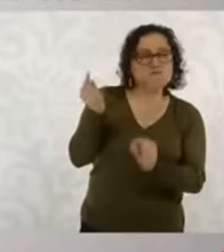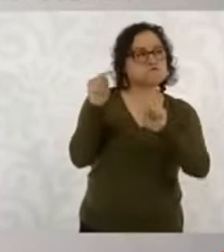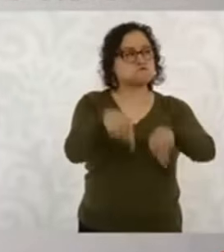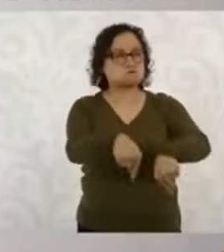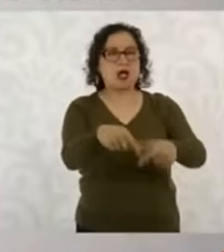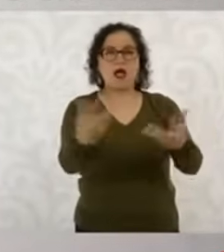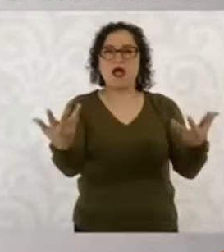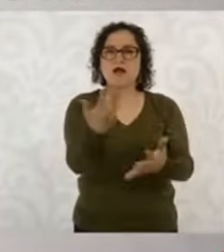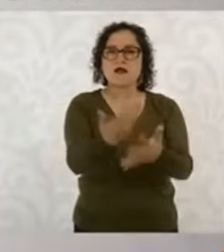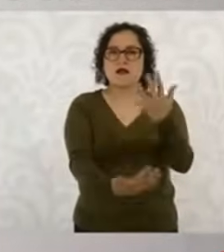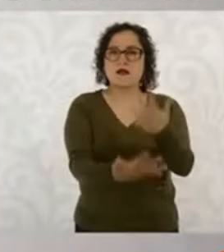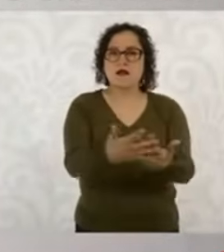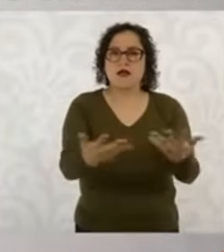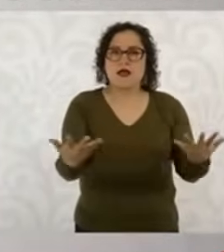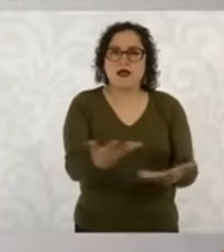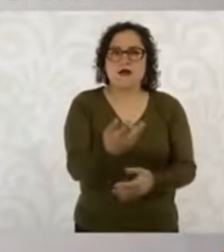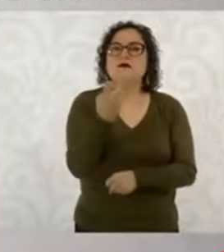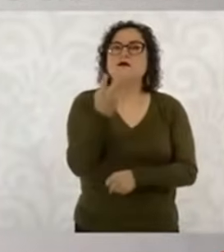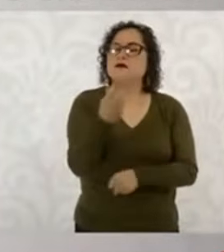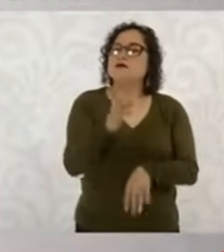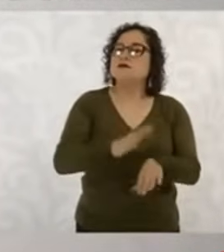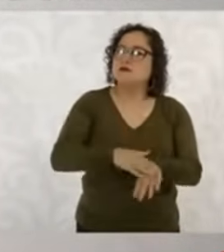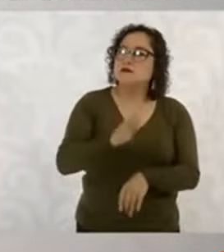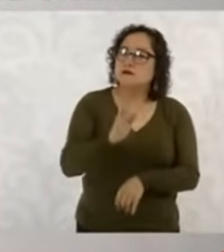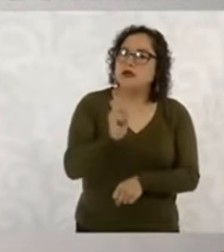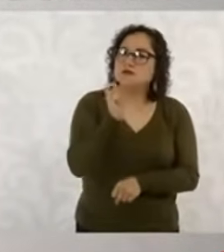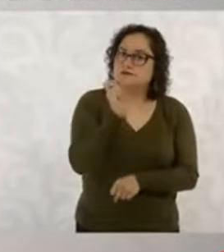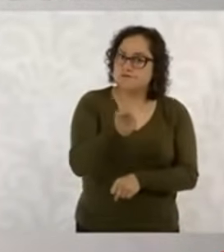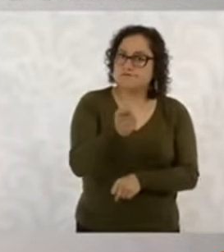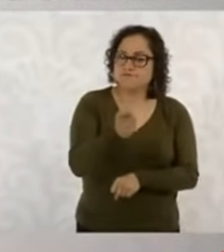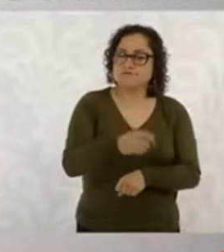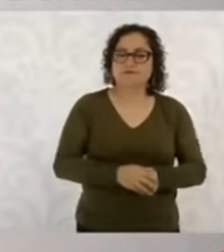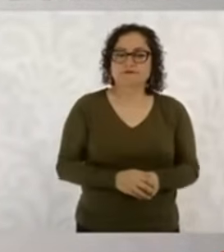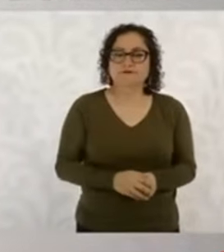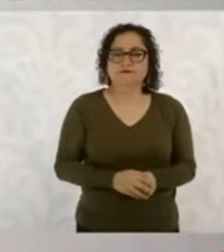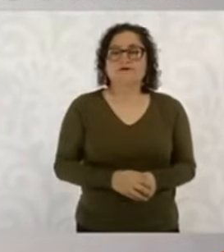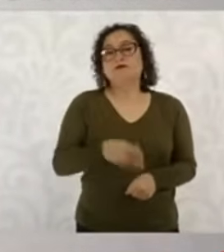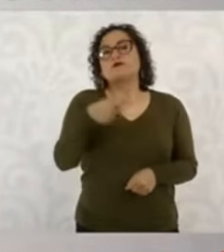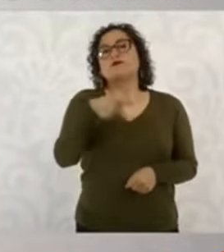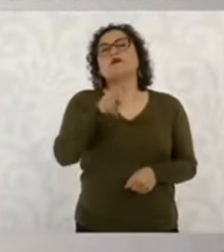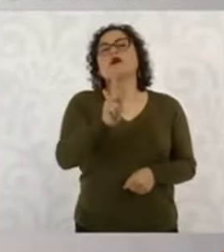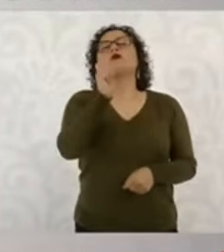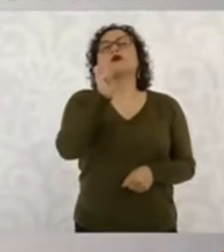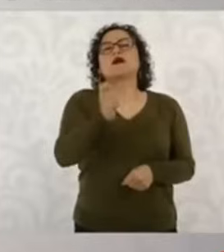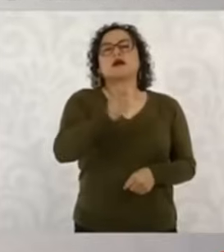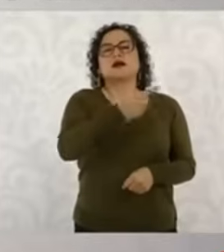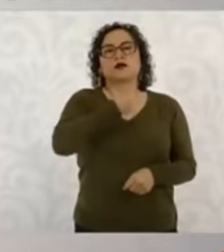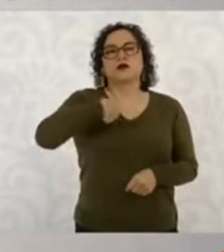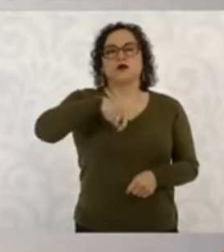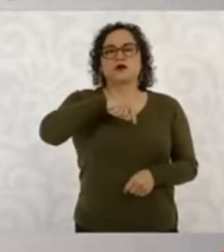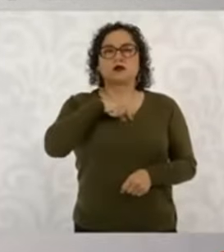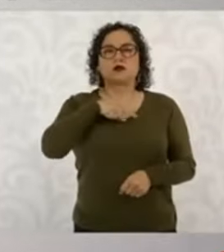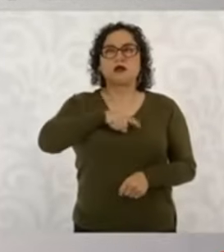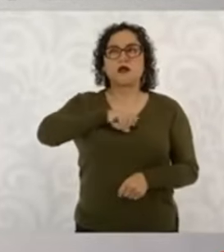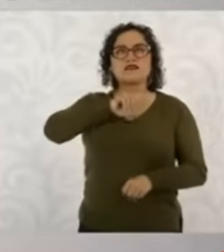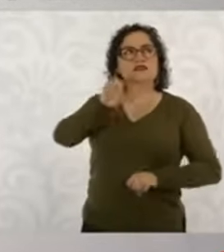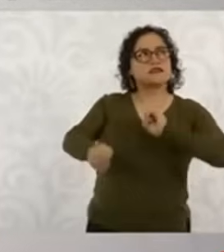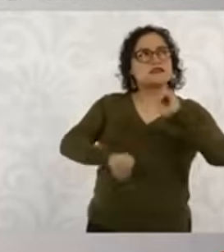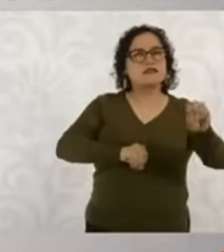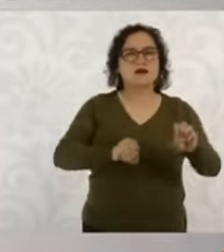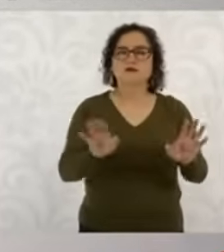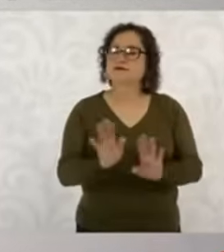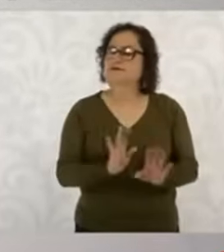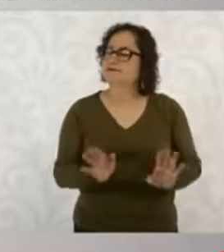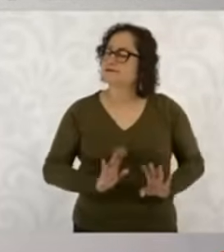¿Eso va a incrementar los ingresos? Probablemente en una parte, pero no lo hacemos por eso, lo hacemos porque nos interesa que